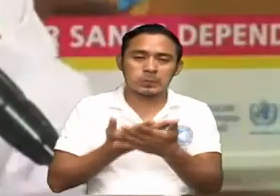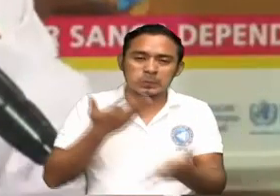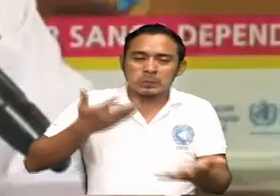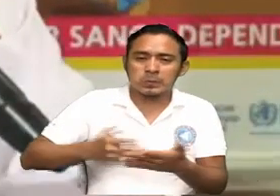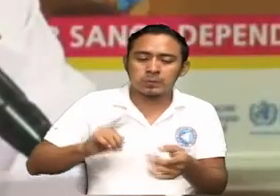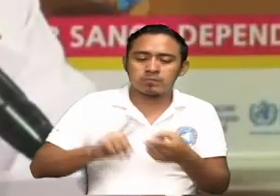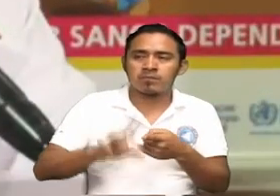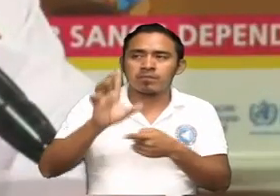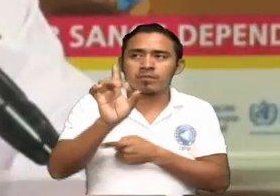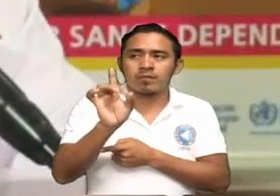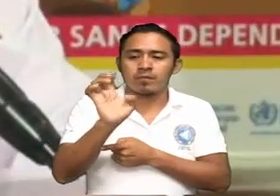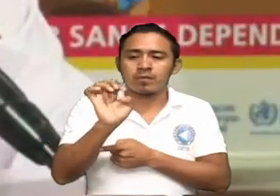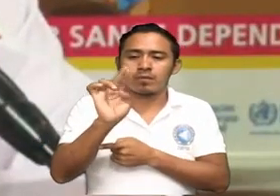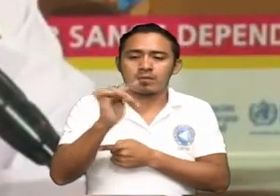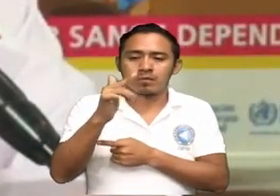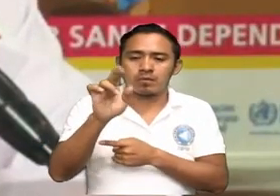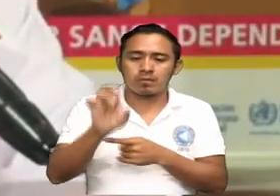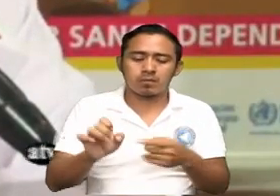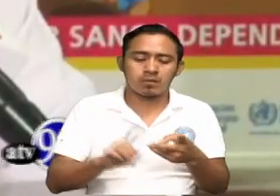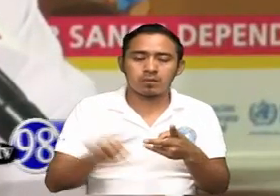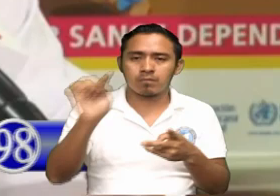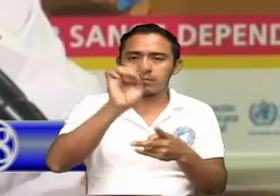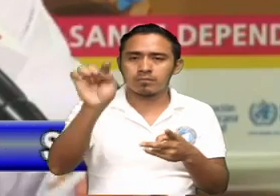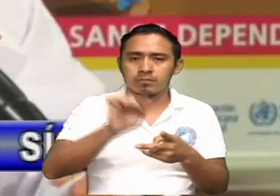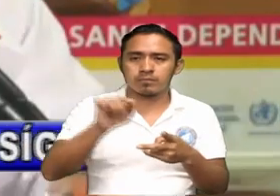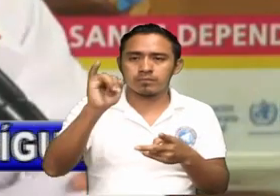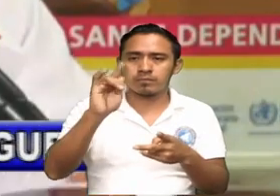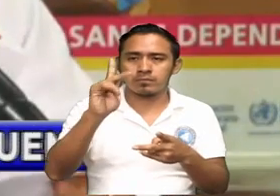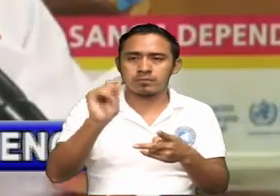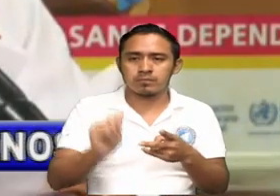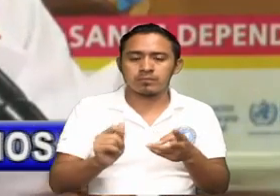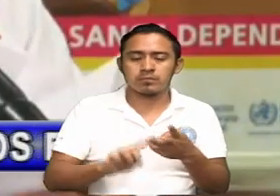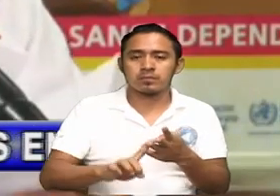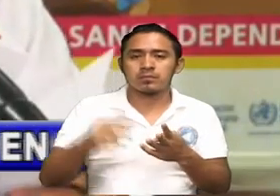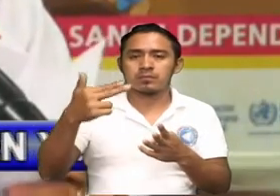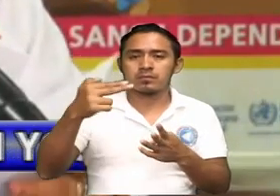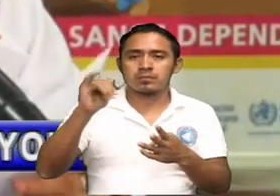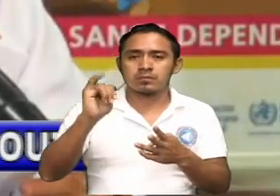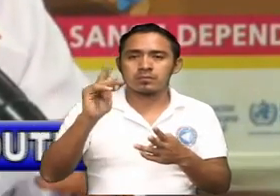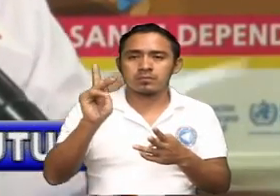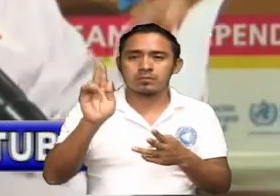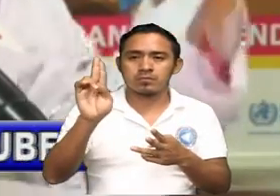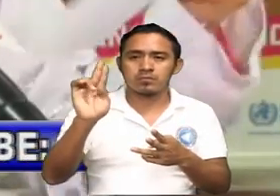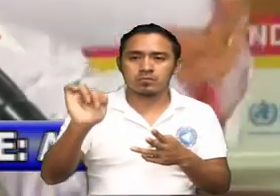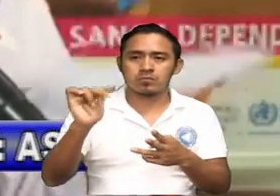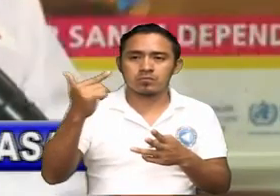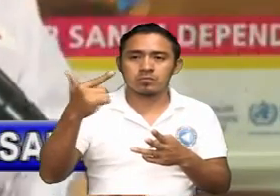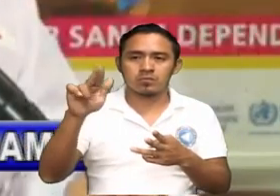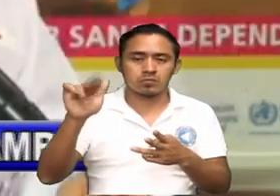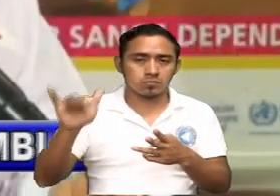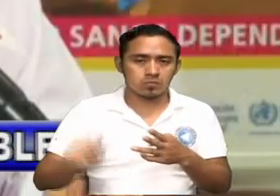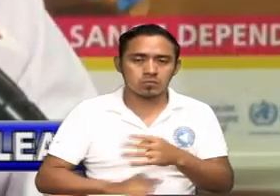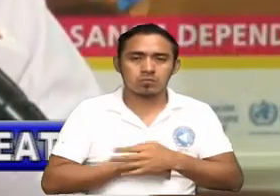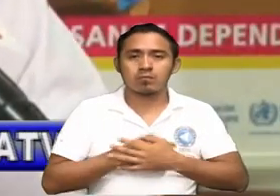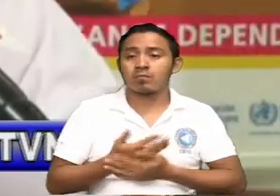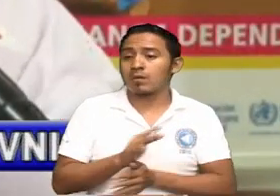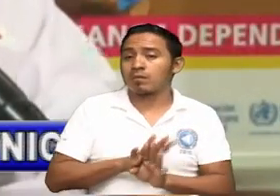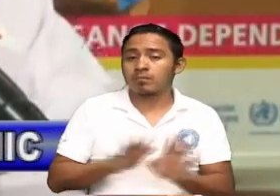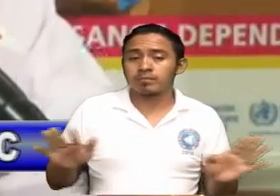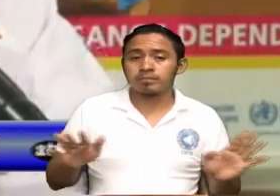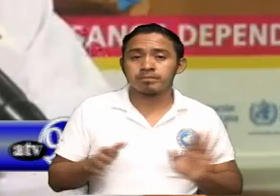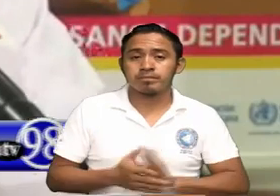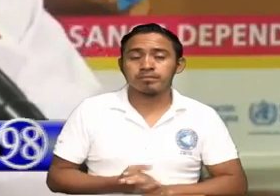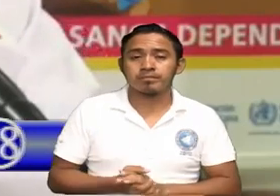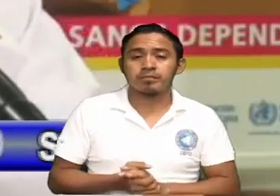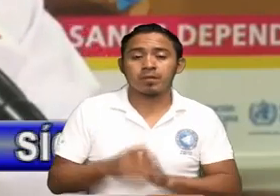y chikungunya propias de la época lluviosa, preservando así la salud, la vida de todos los nicaragüenses.